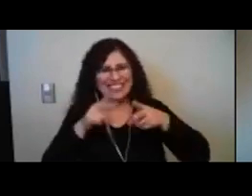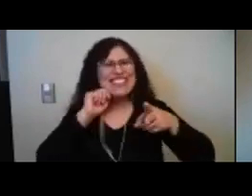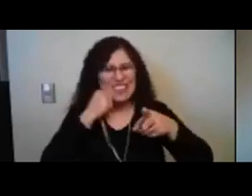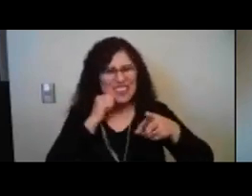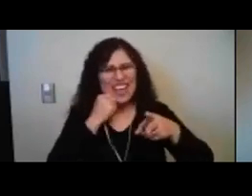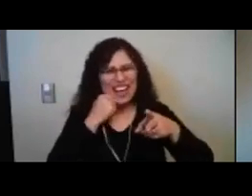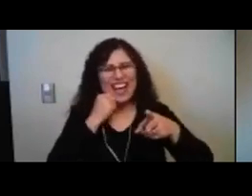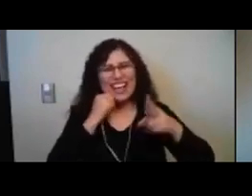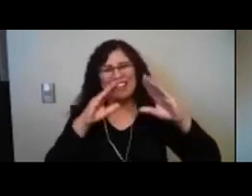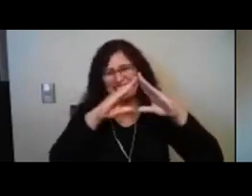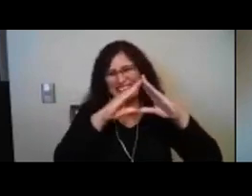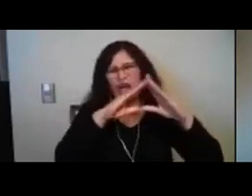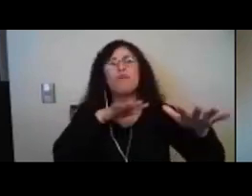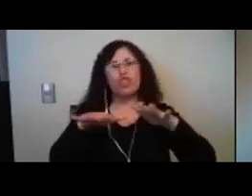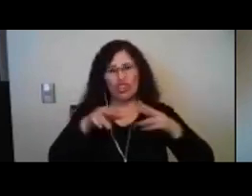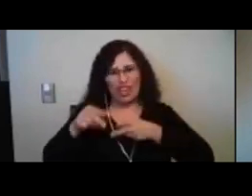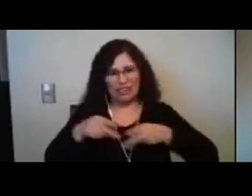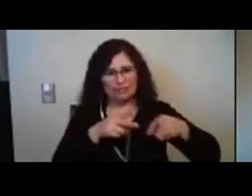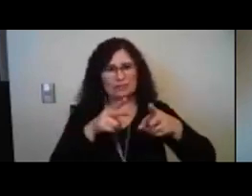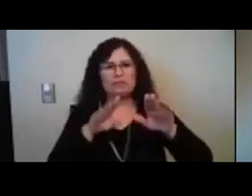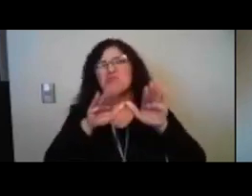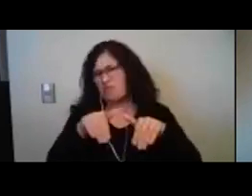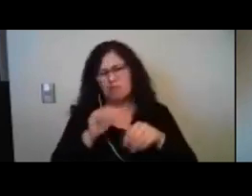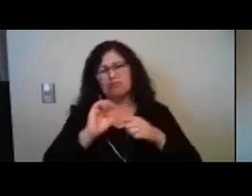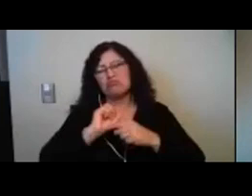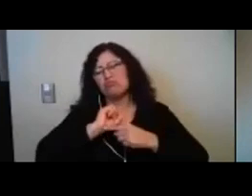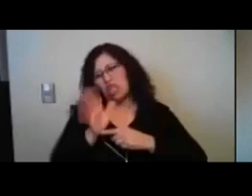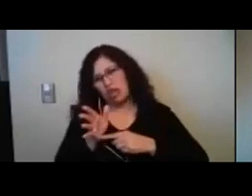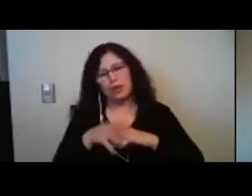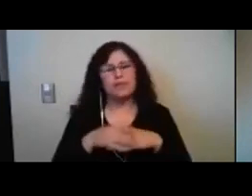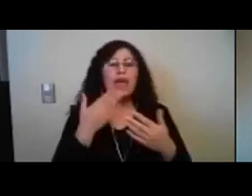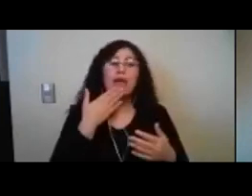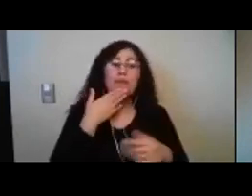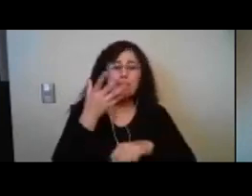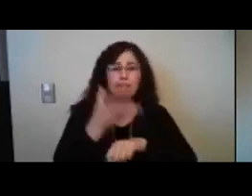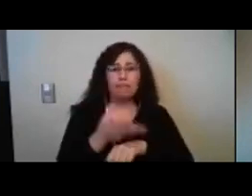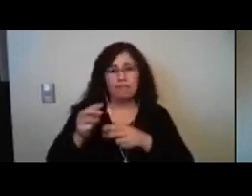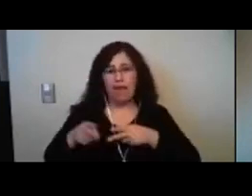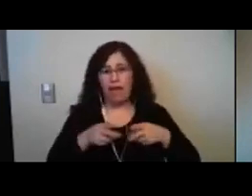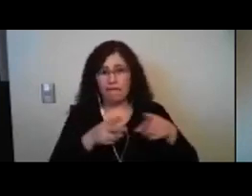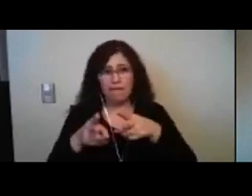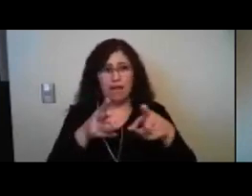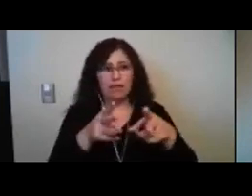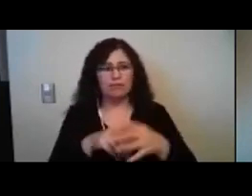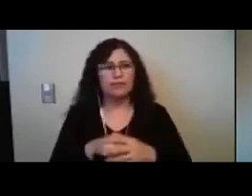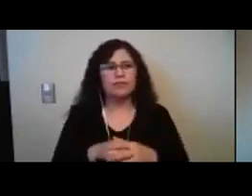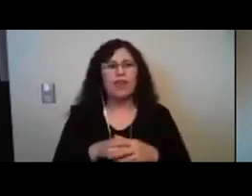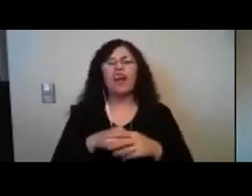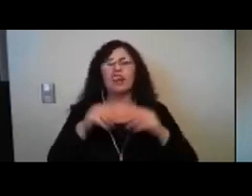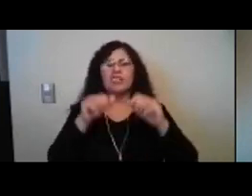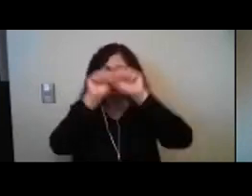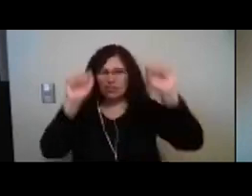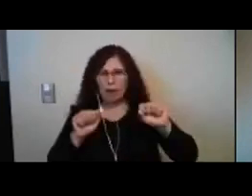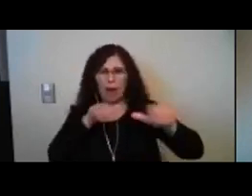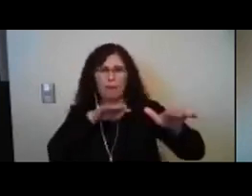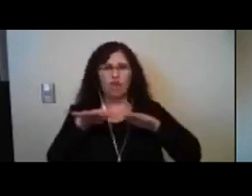motor voluntario, ¿ya? Y existe una vía que se llama el sistema motor extrapiramidal, que es